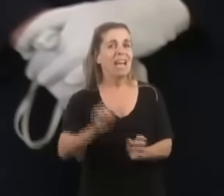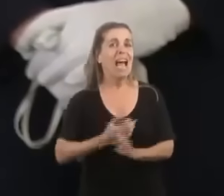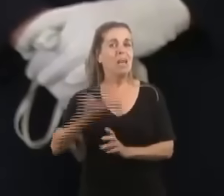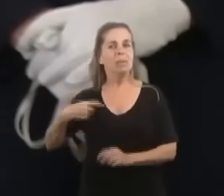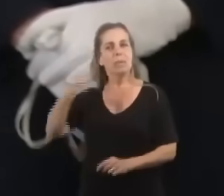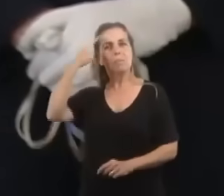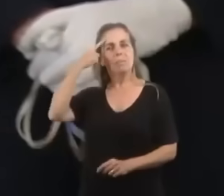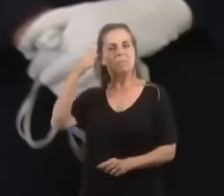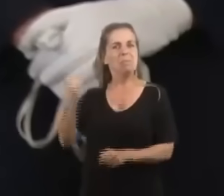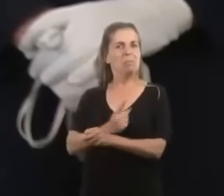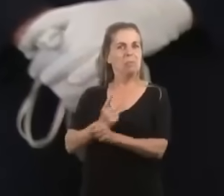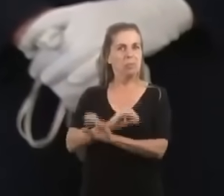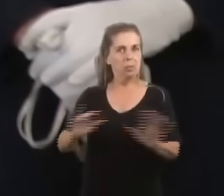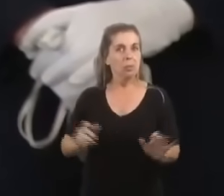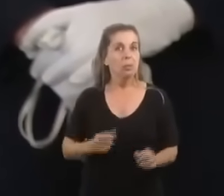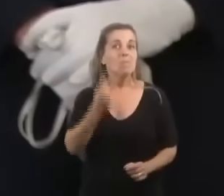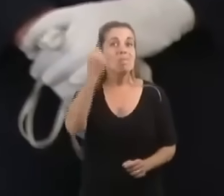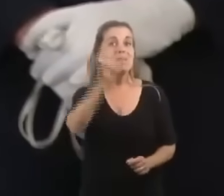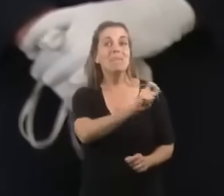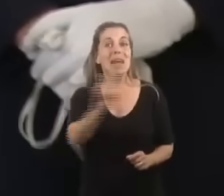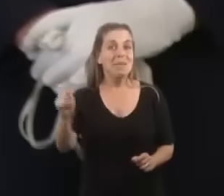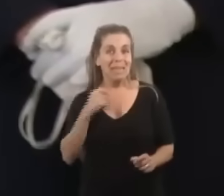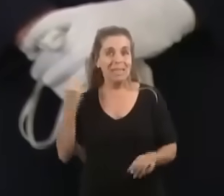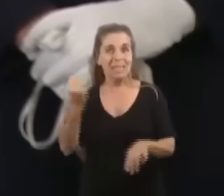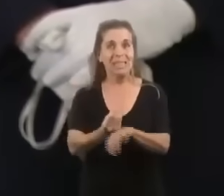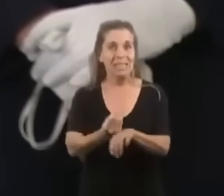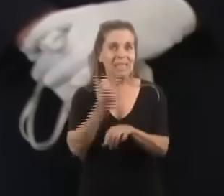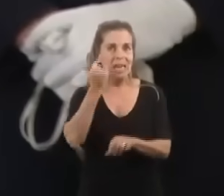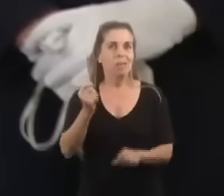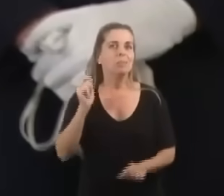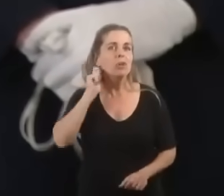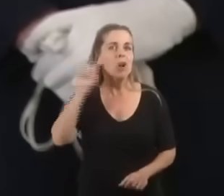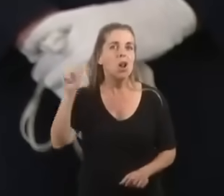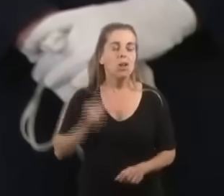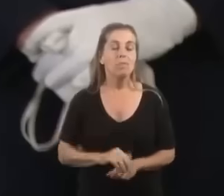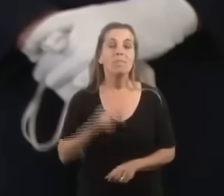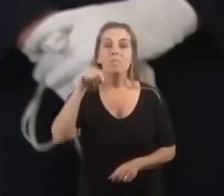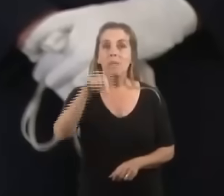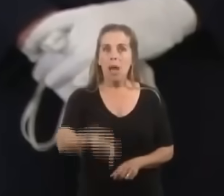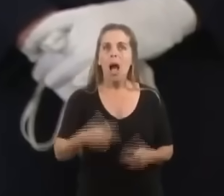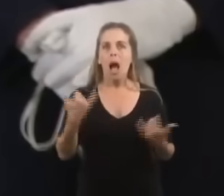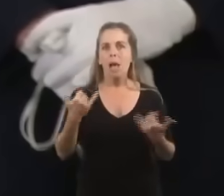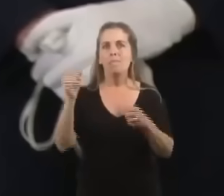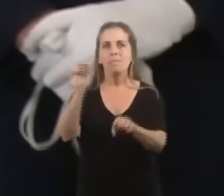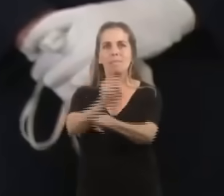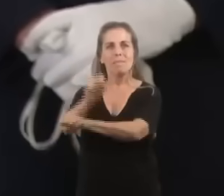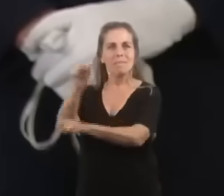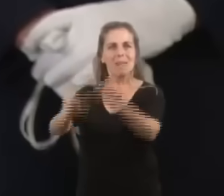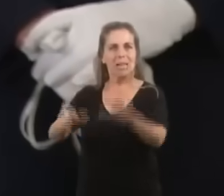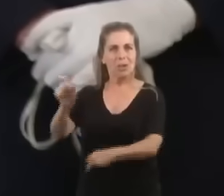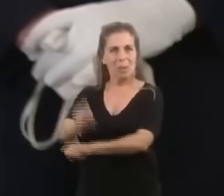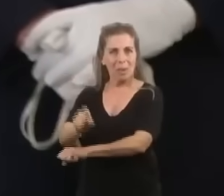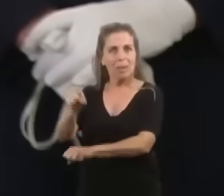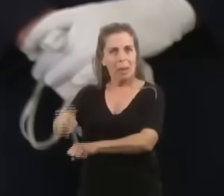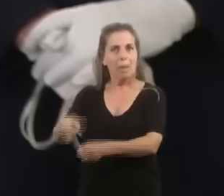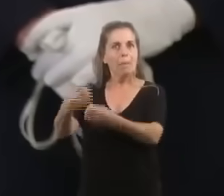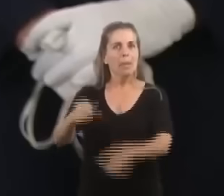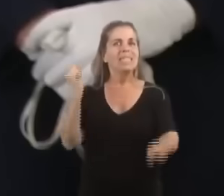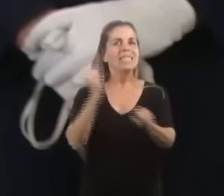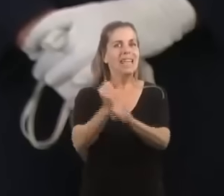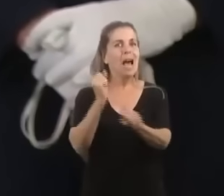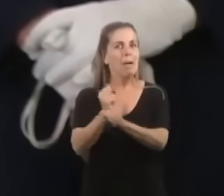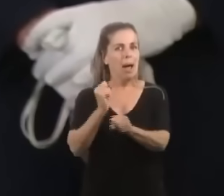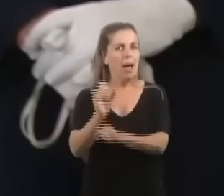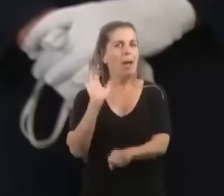logramos el primer mes de haber asumido estamos poniendo a trabajar a presos de todo el país con el objetivo de que devuelvan de alguna